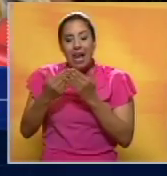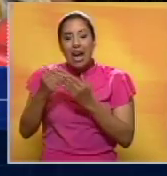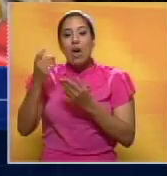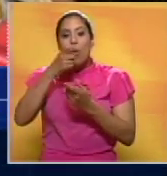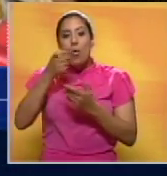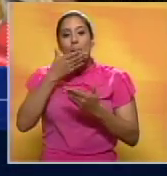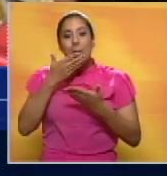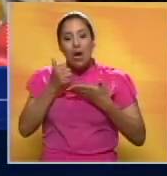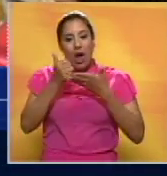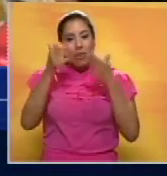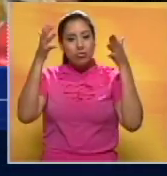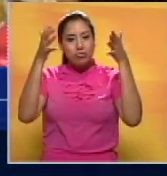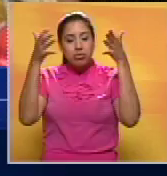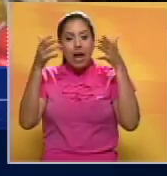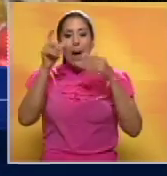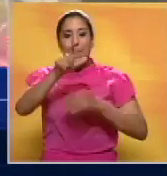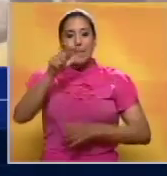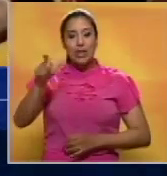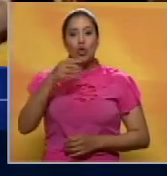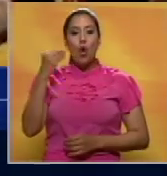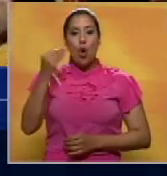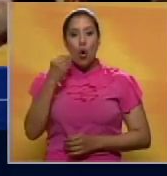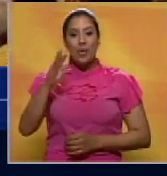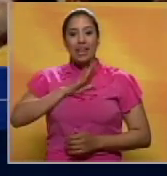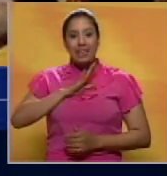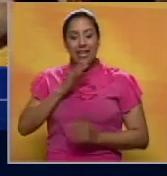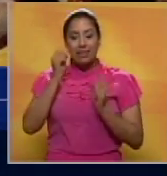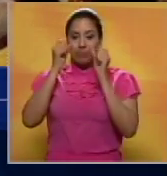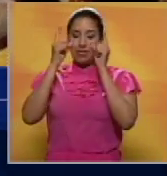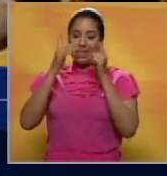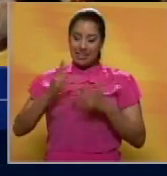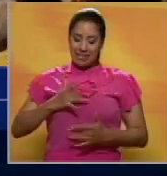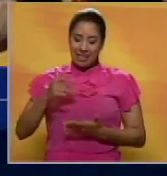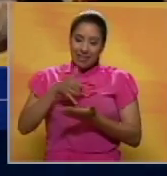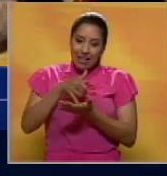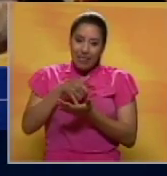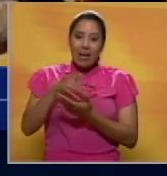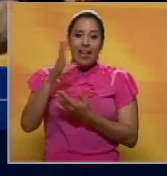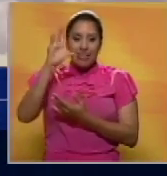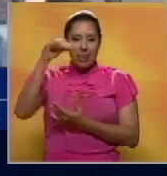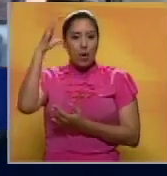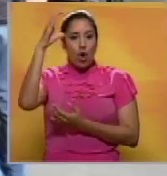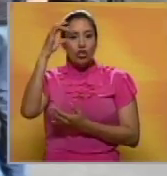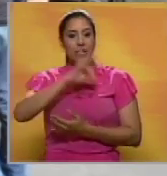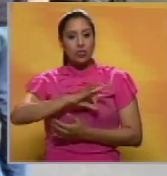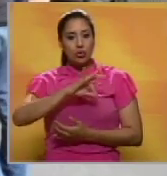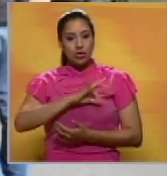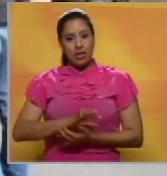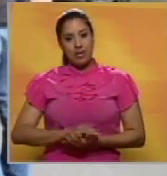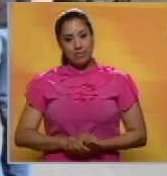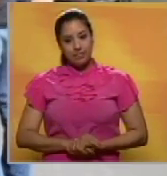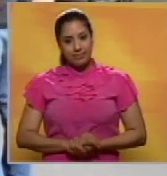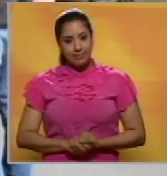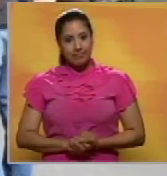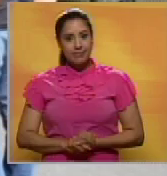se busca dar una formación holística a los chicos con el fin de despertar su sensibilidad y conciencia social.